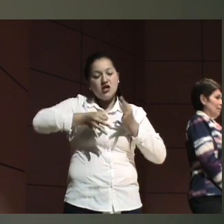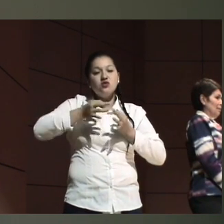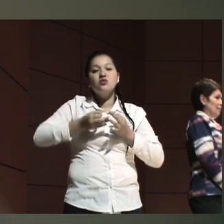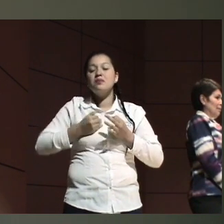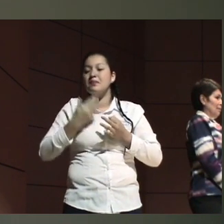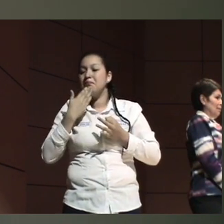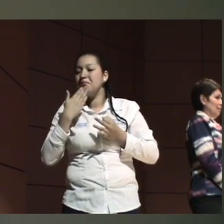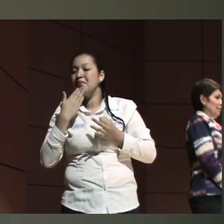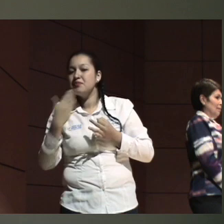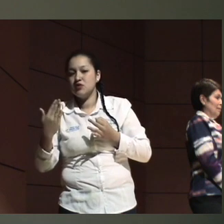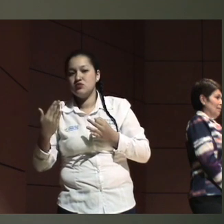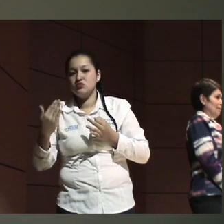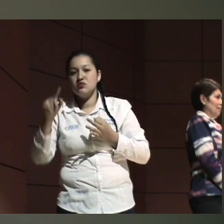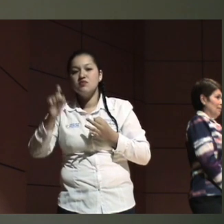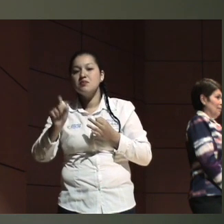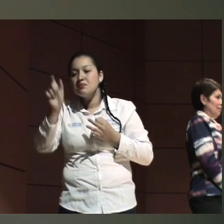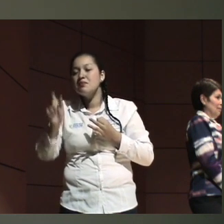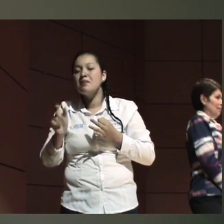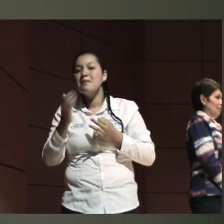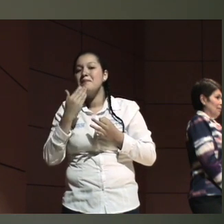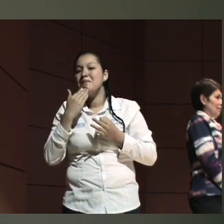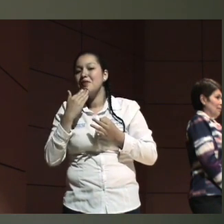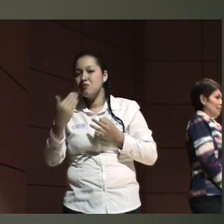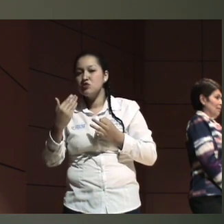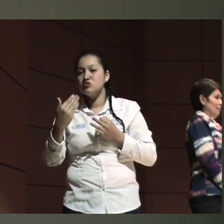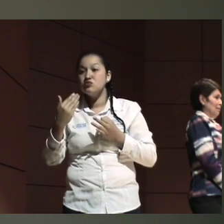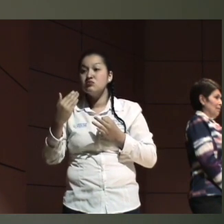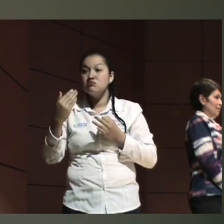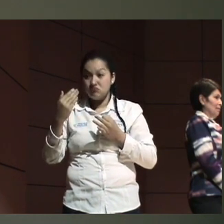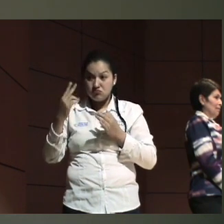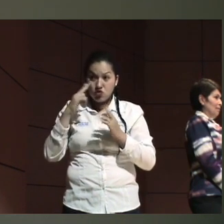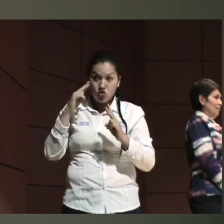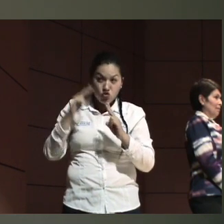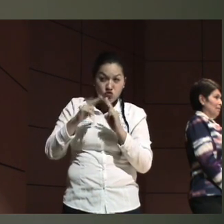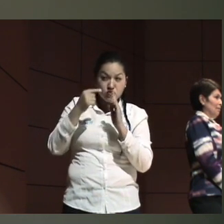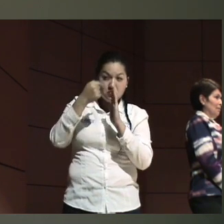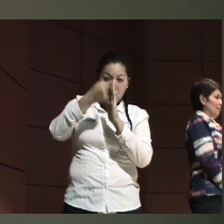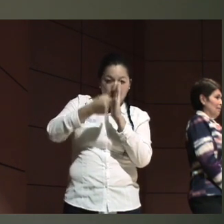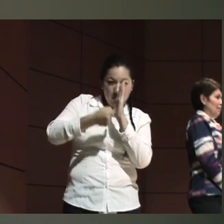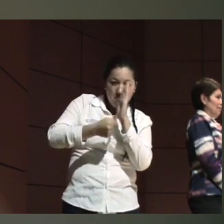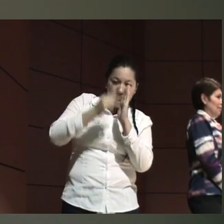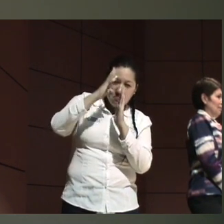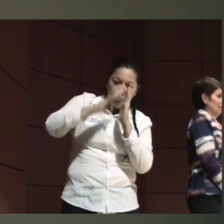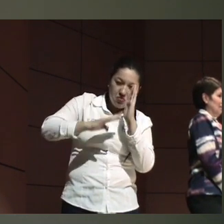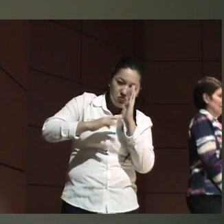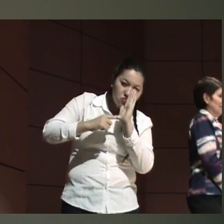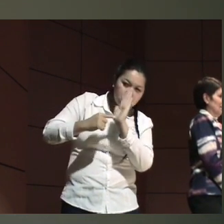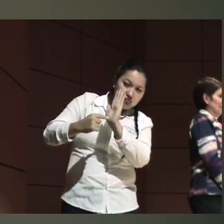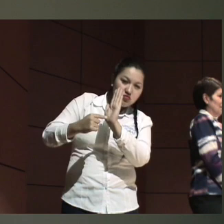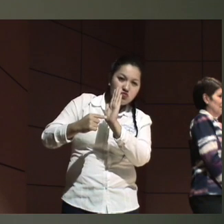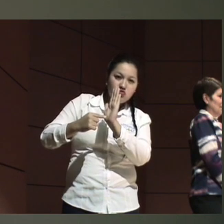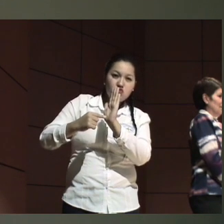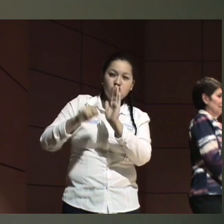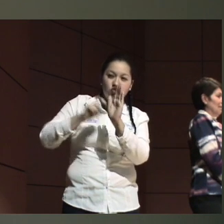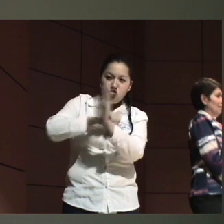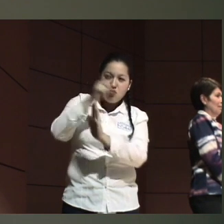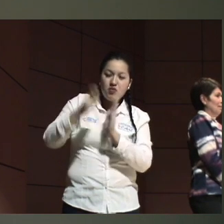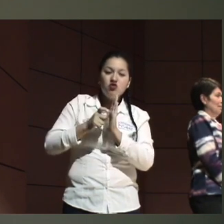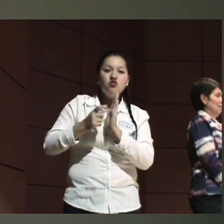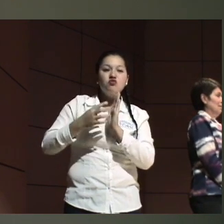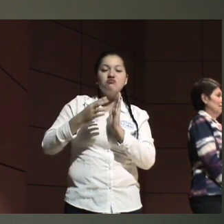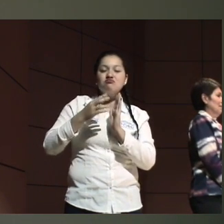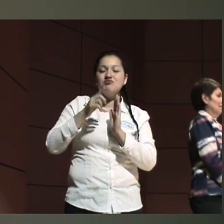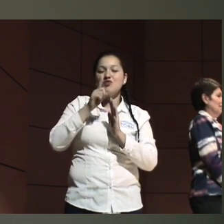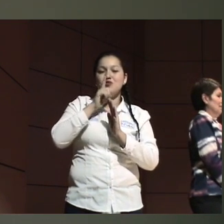consentimientos informados donde garantice que la persona conoce los alcances conoce los límites frente a la confidencialidad y